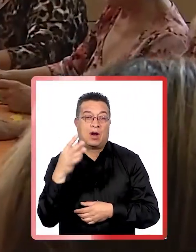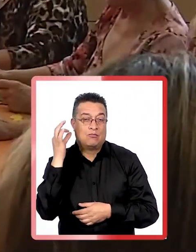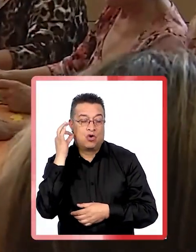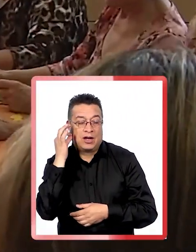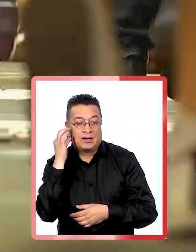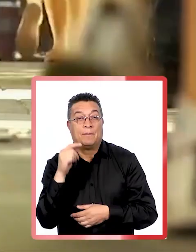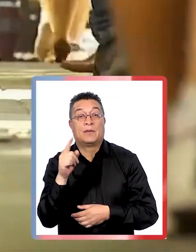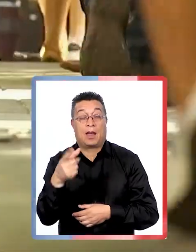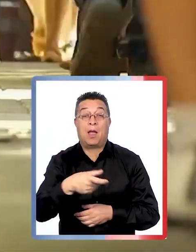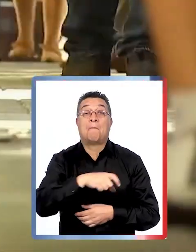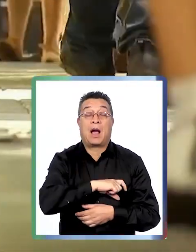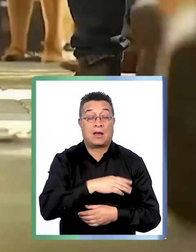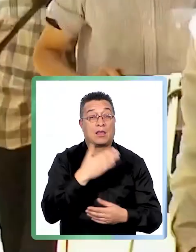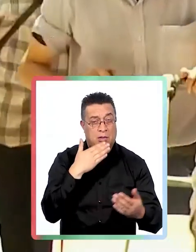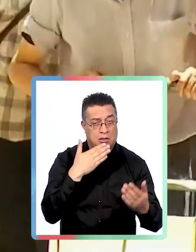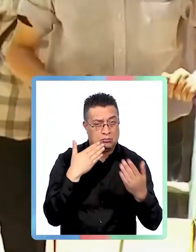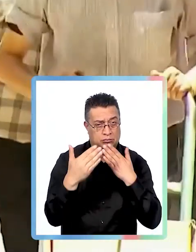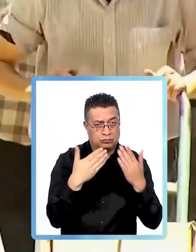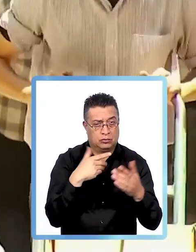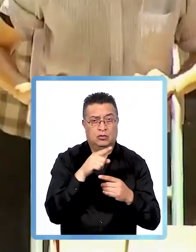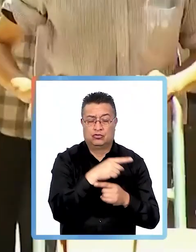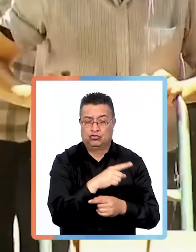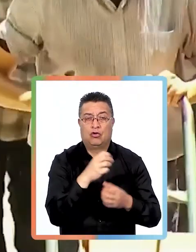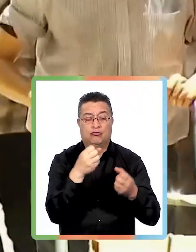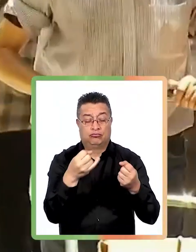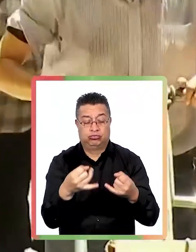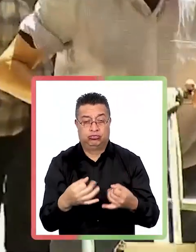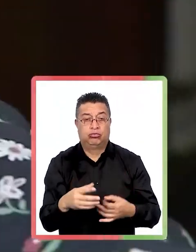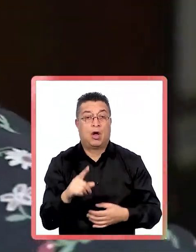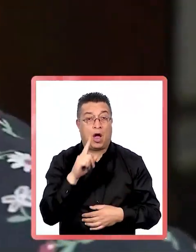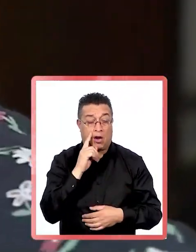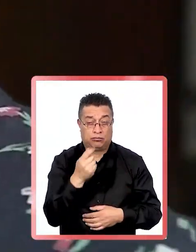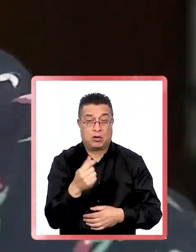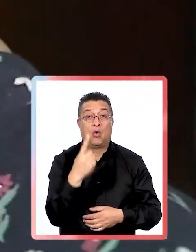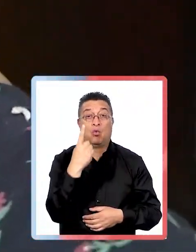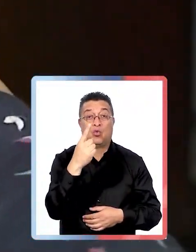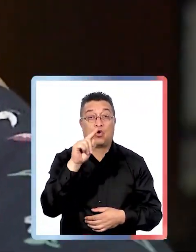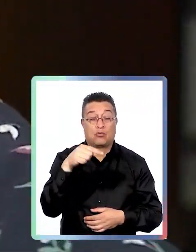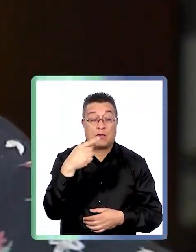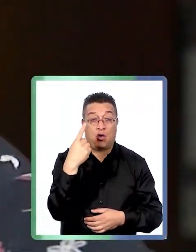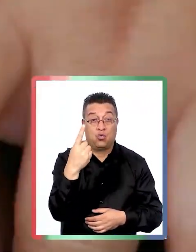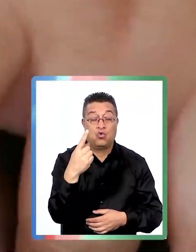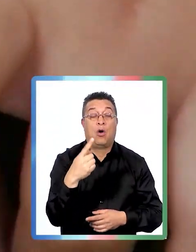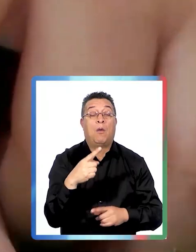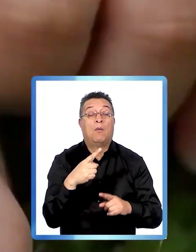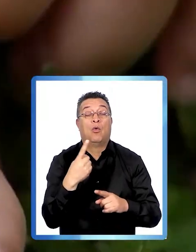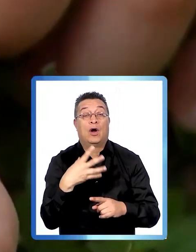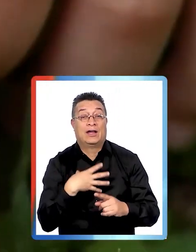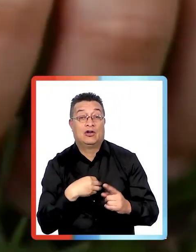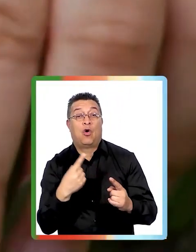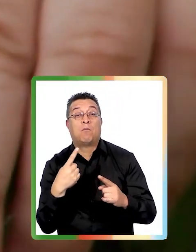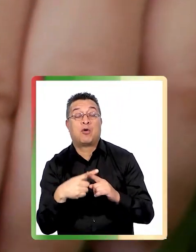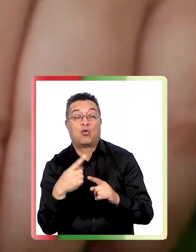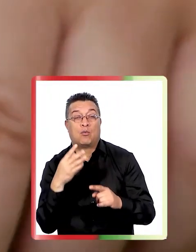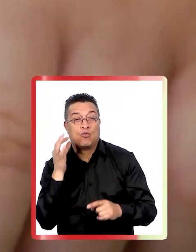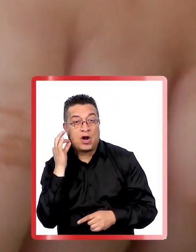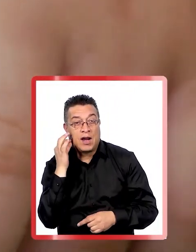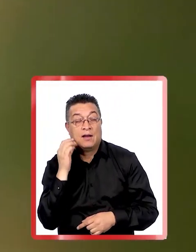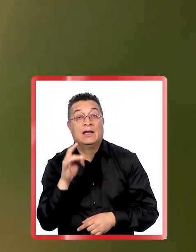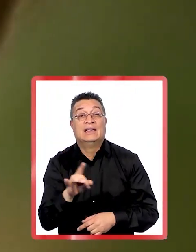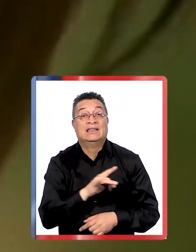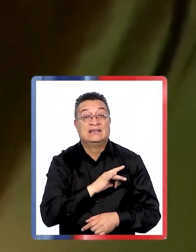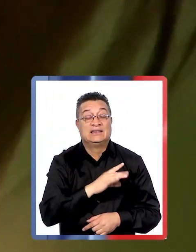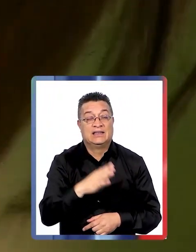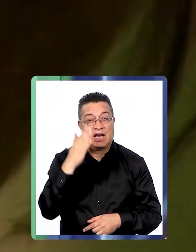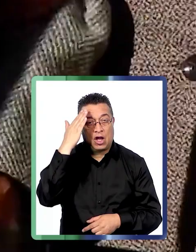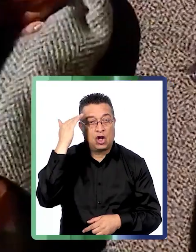En España también esto se ha debatido. España tiene una cifra cercana a la nuestra, de 1,1 hijos por mujer. Así que Chile y